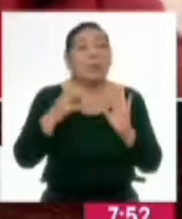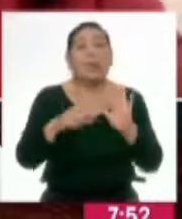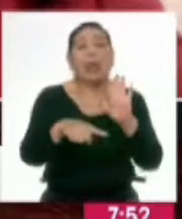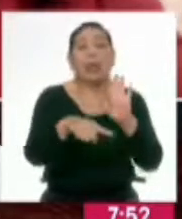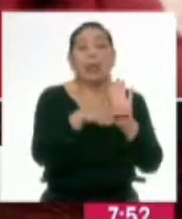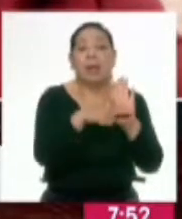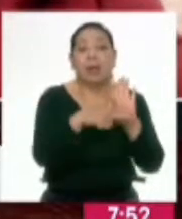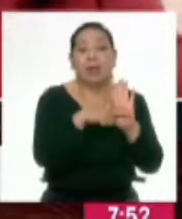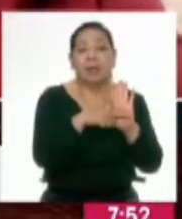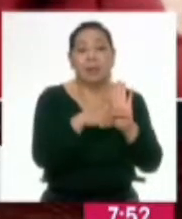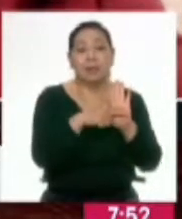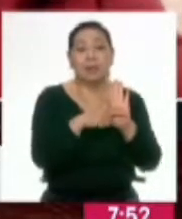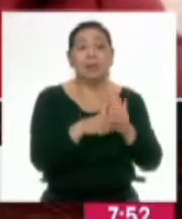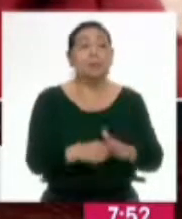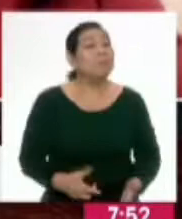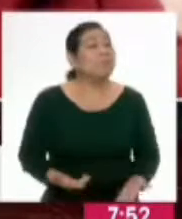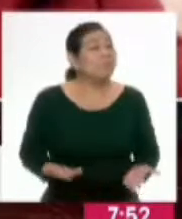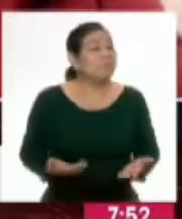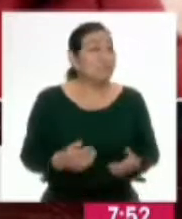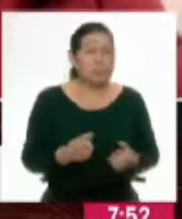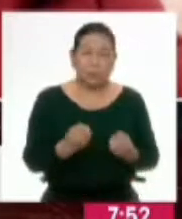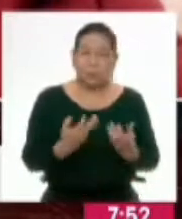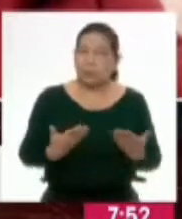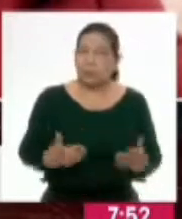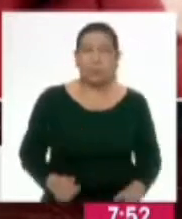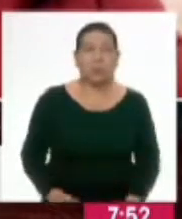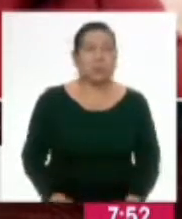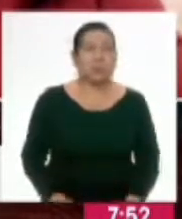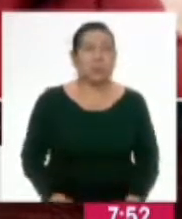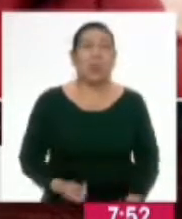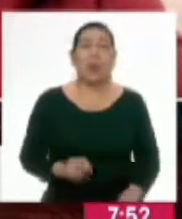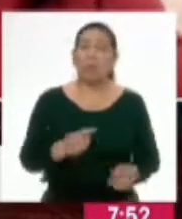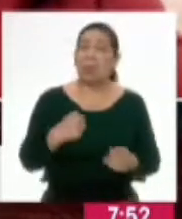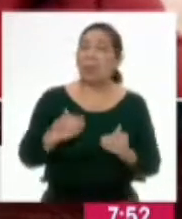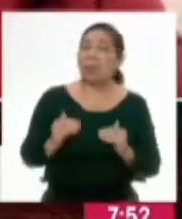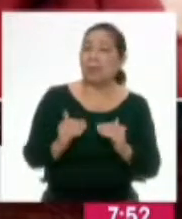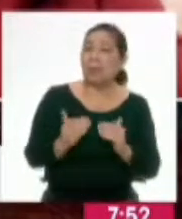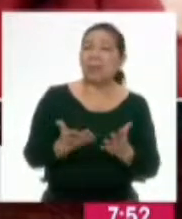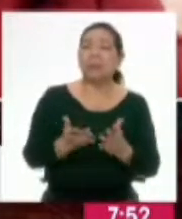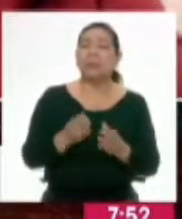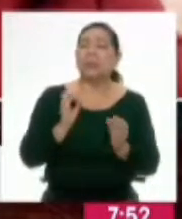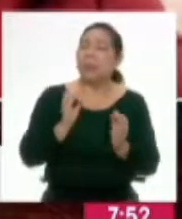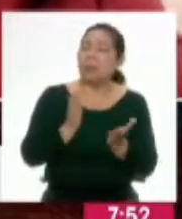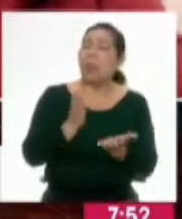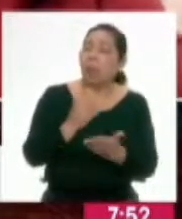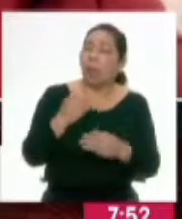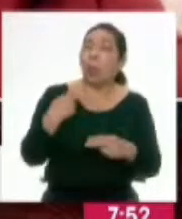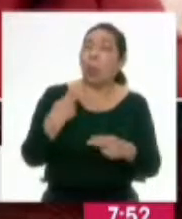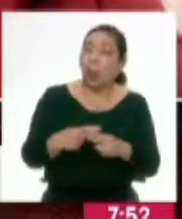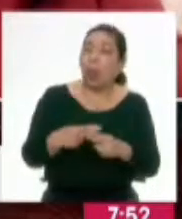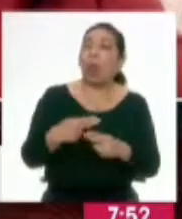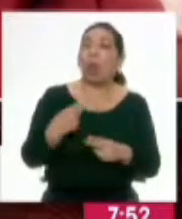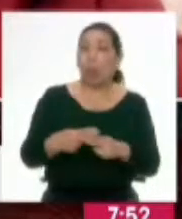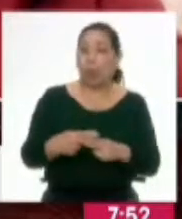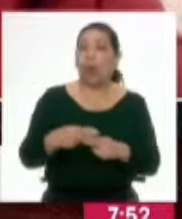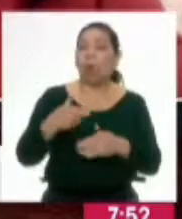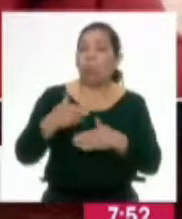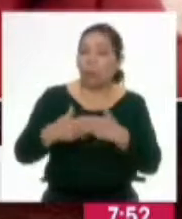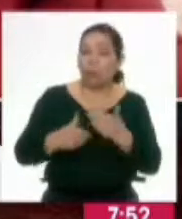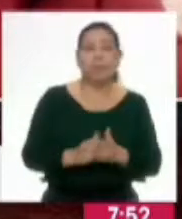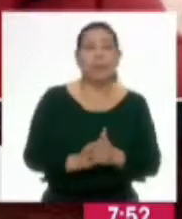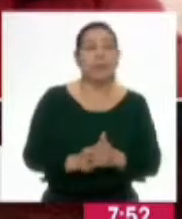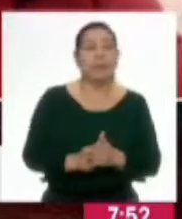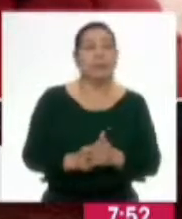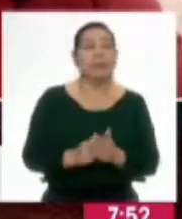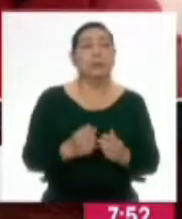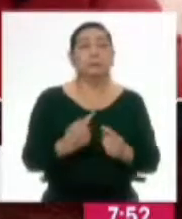¿no? Hay dos conceptos que me gustan mucho, y uno es la empatía, el otro es la resiliencia, ¿verdad? El ponerse en